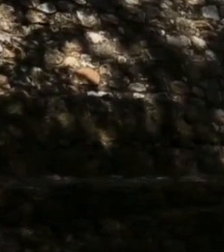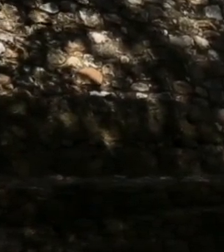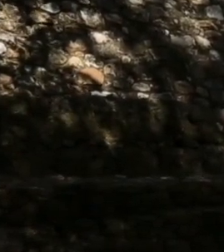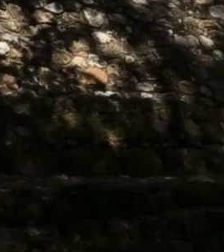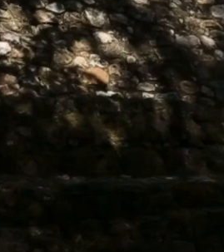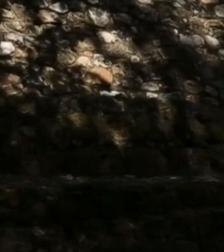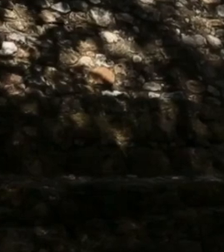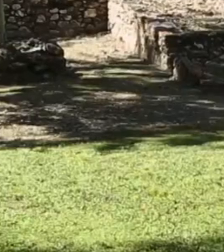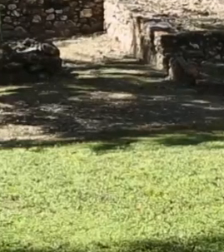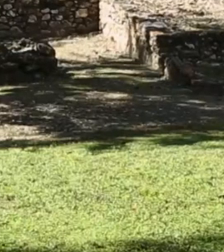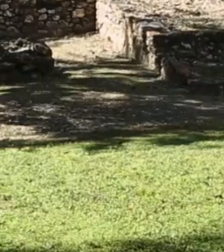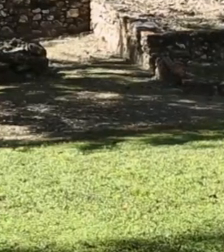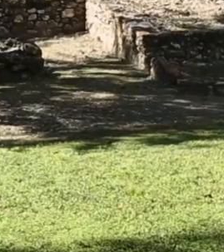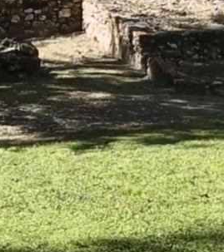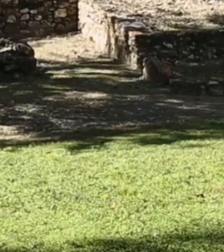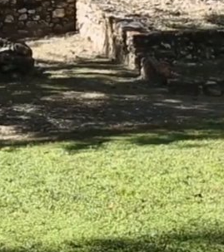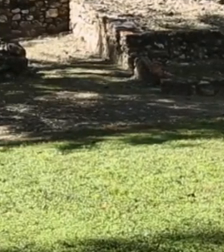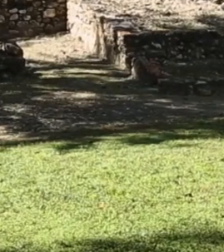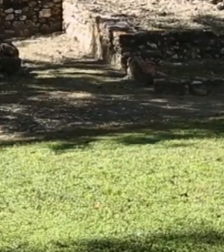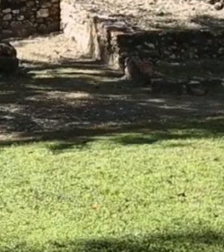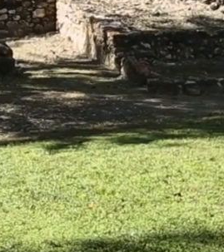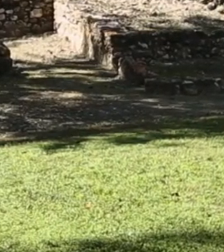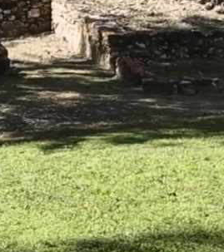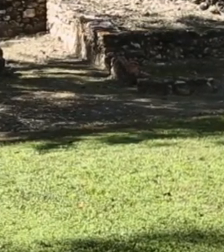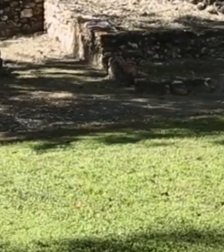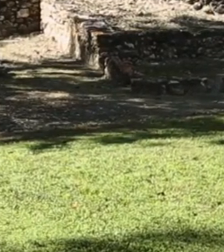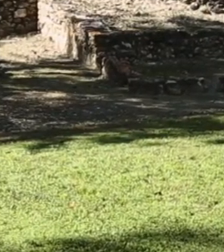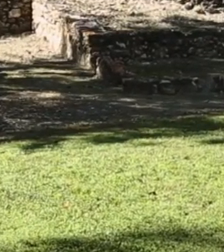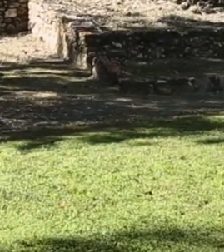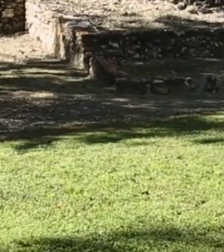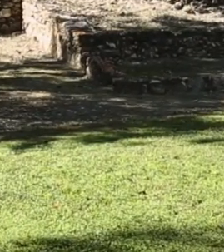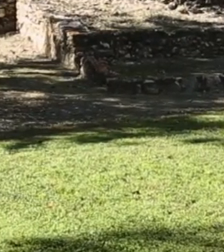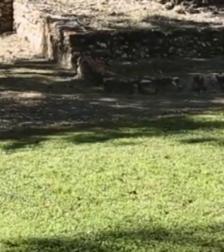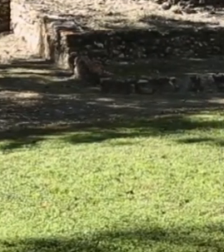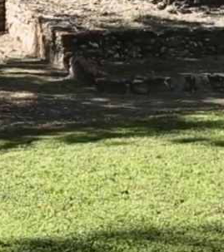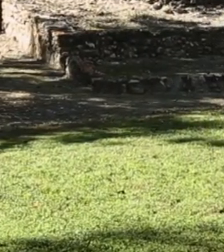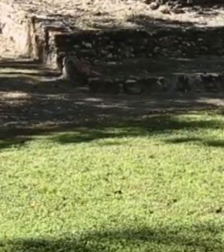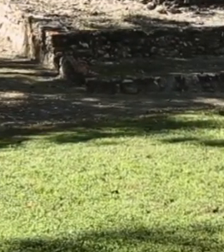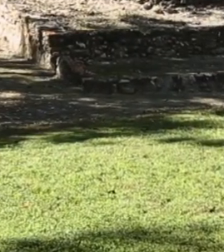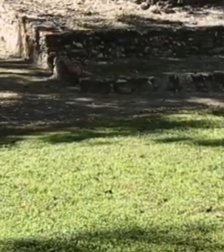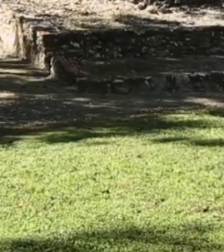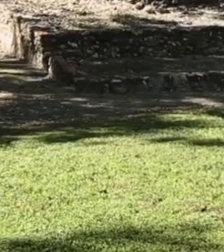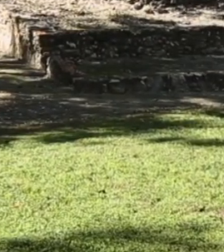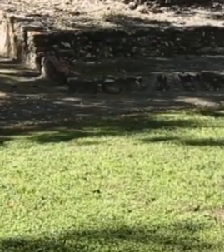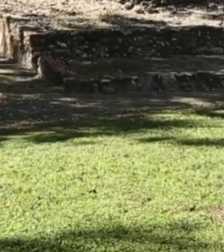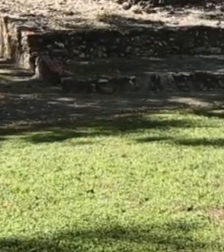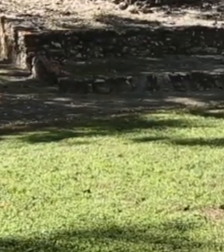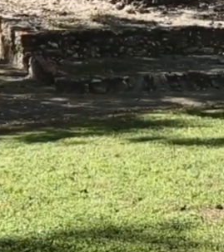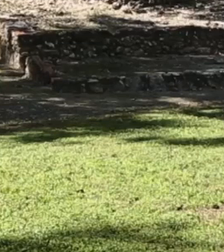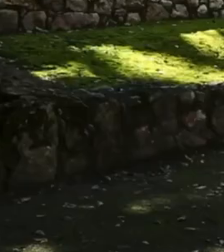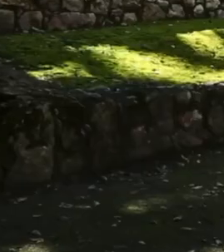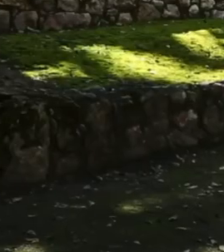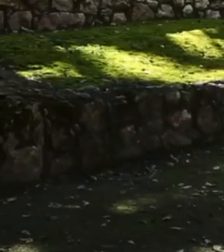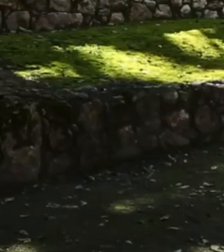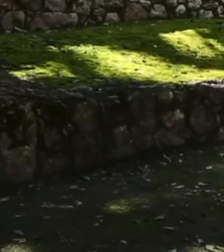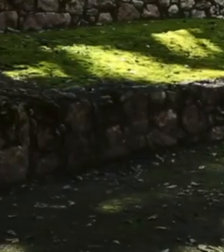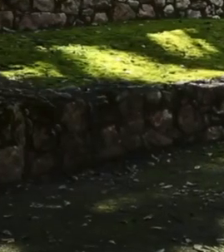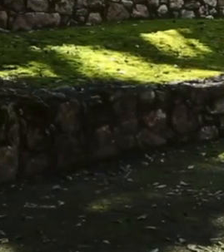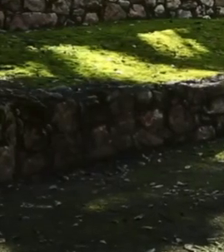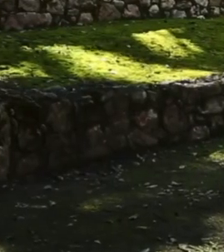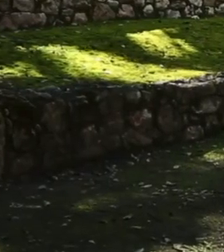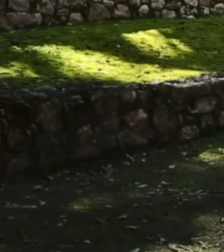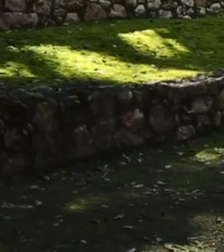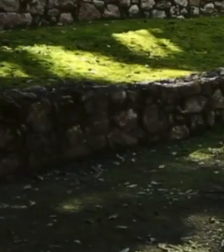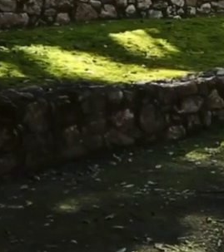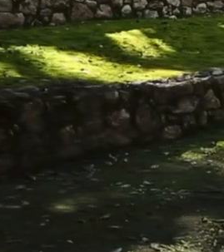concluida esta tarea a más tardar el 15 de septiembre. Por supuesto que los invitamos a